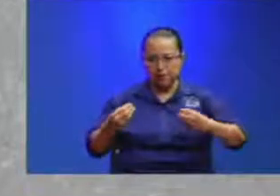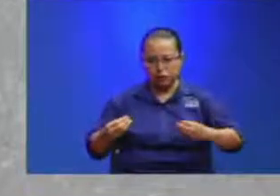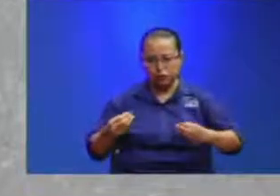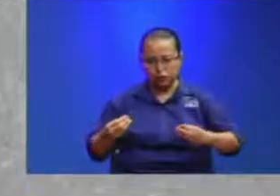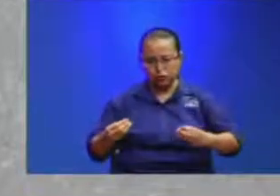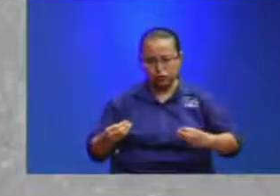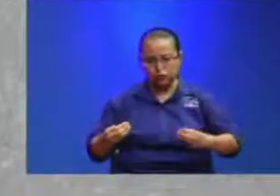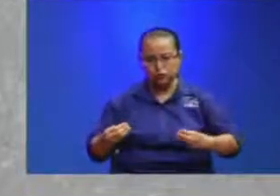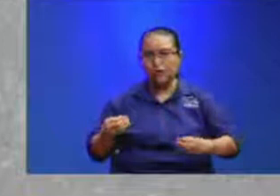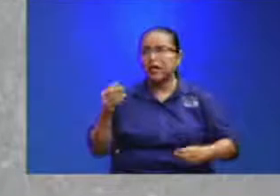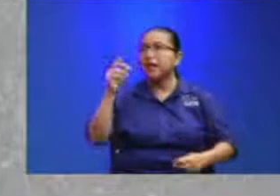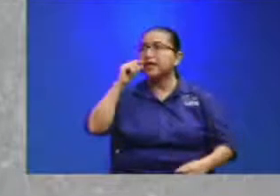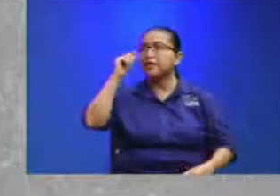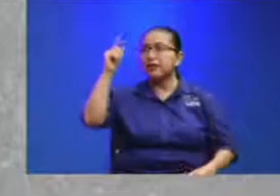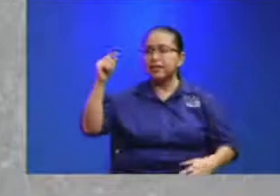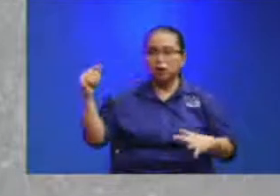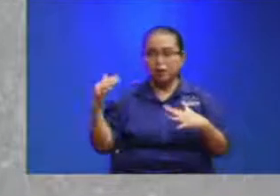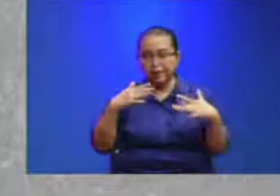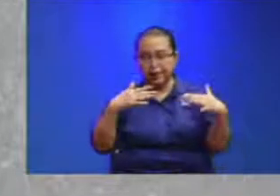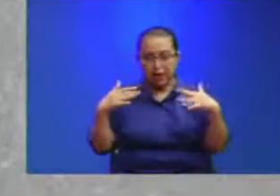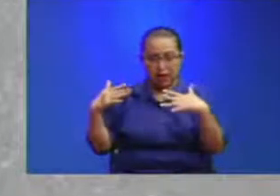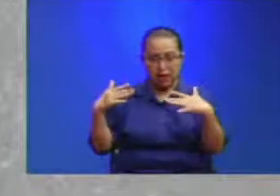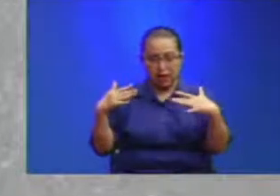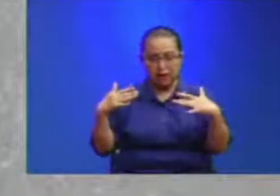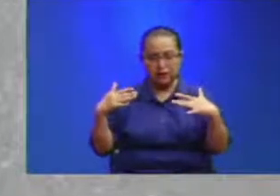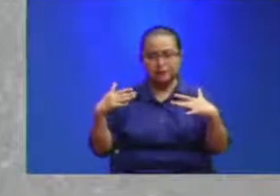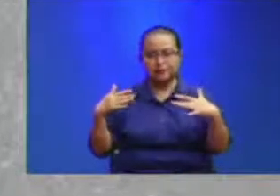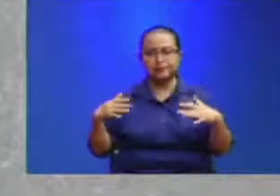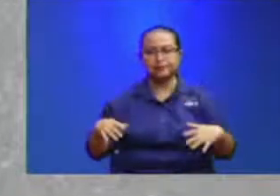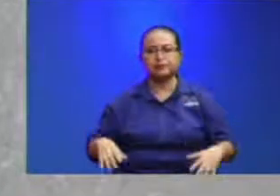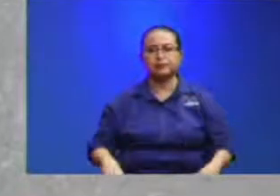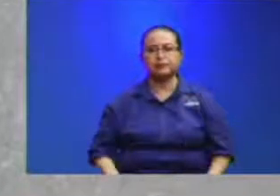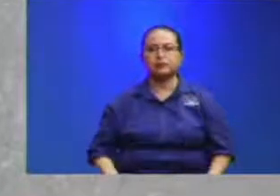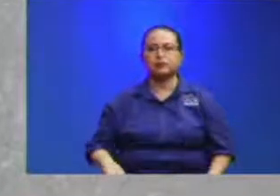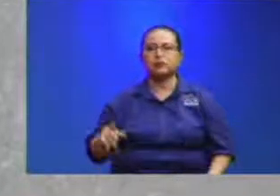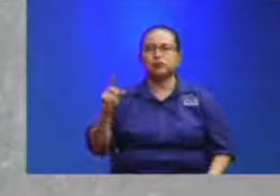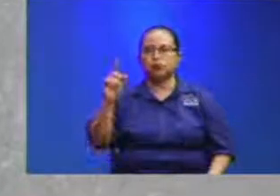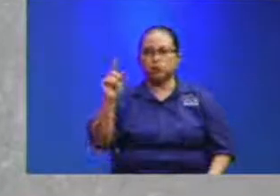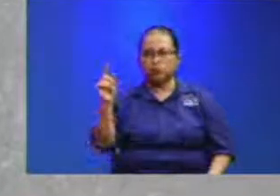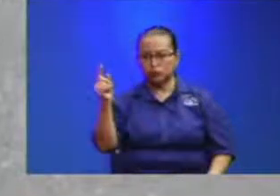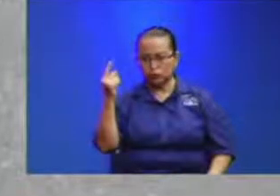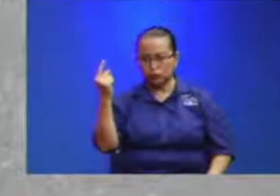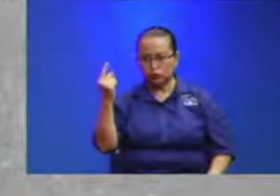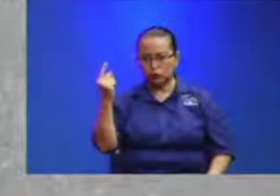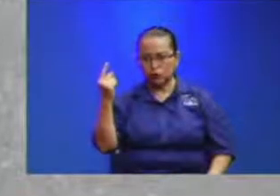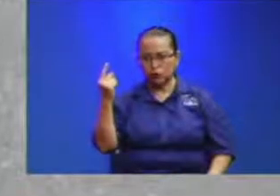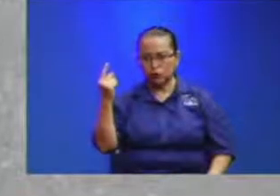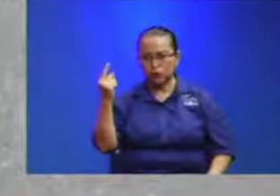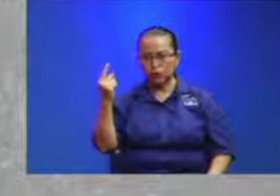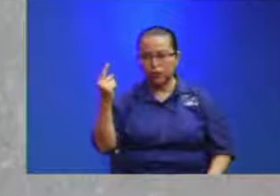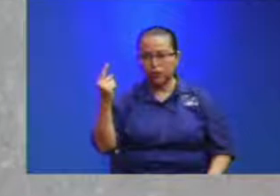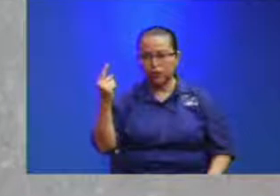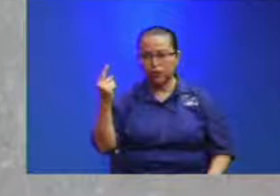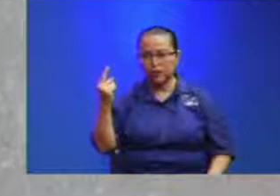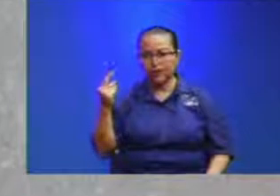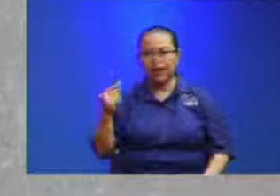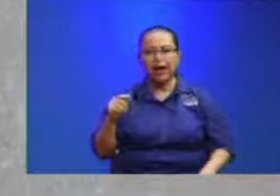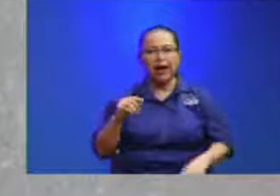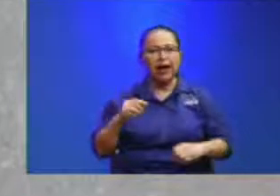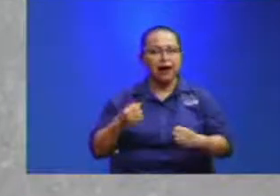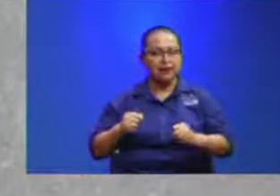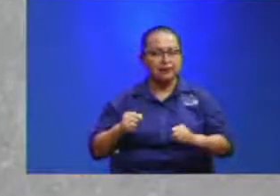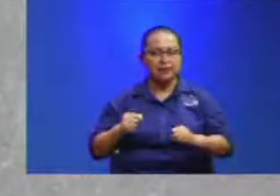dios es quien pelea por vosotros tal como él lo ha prometido es decir el 11 sólo hace unirá mil y después viene la